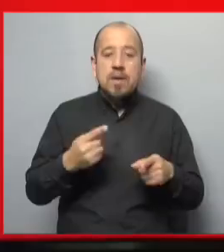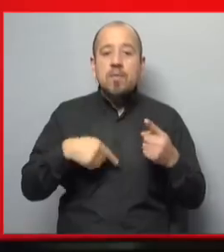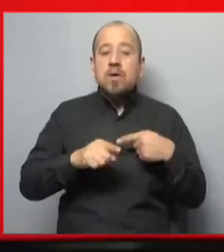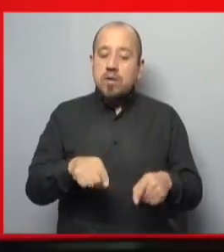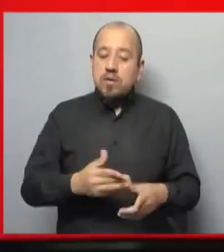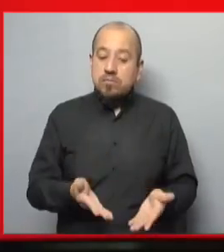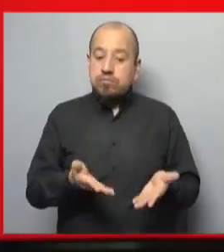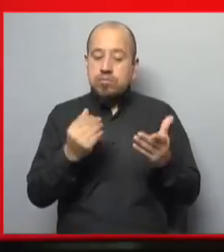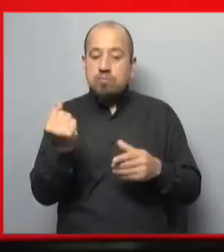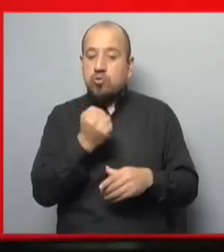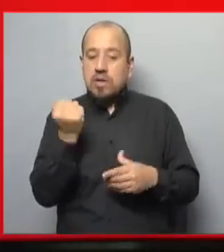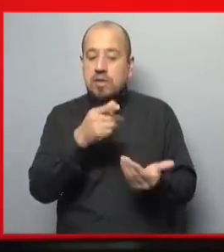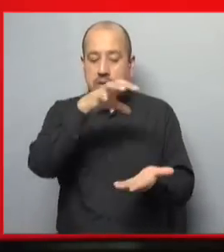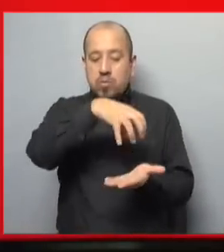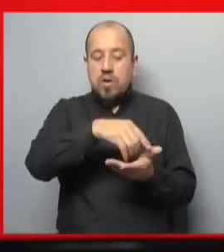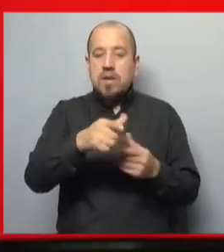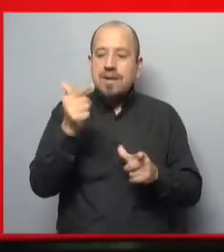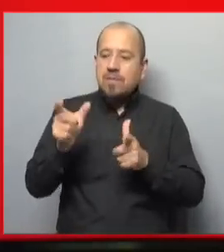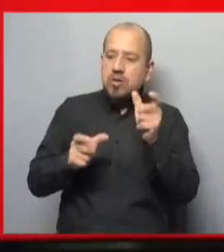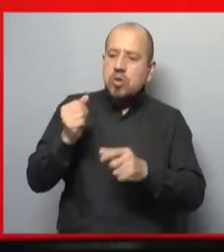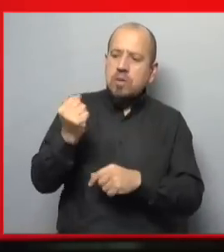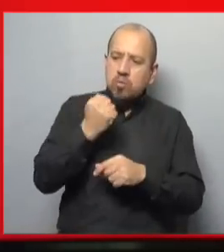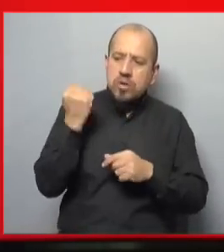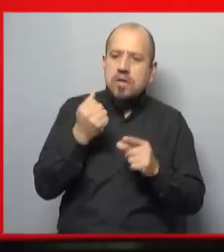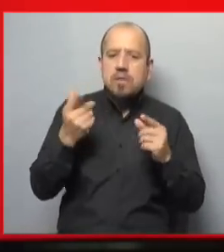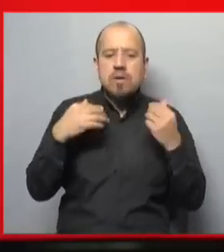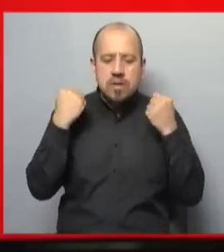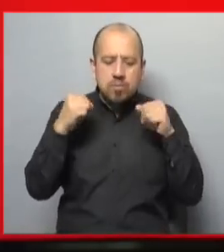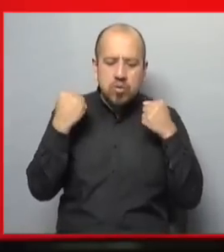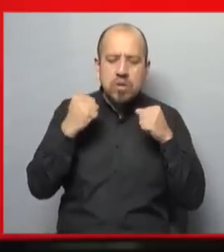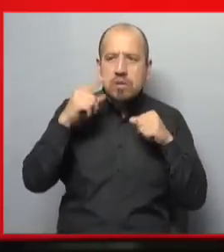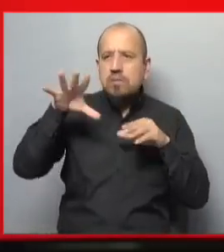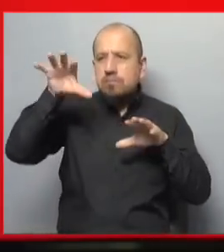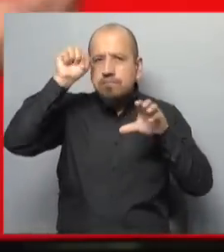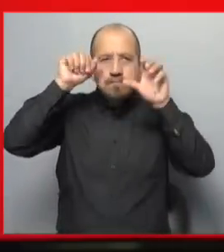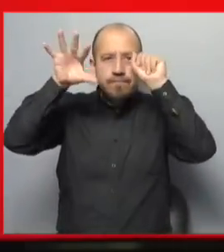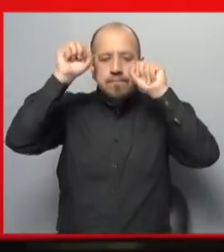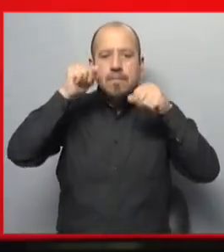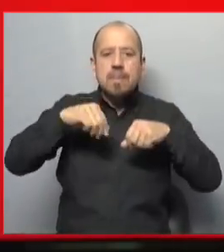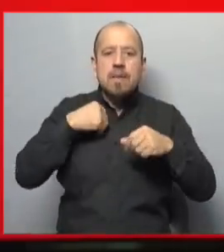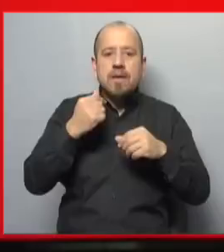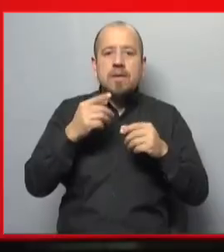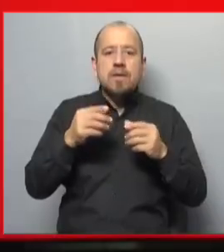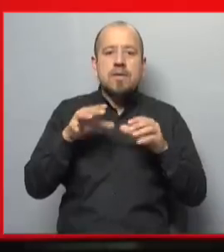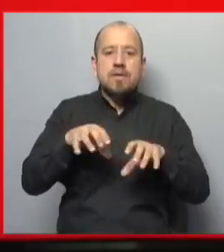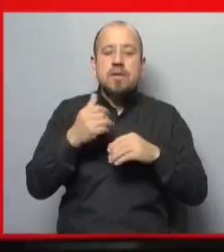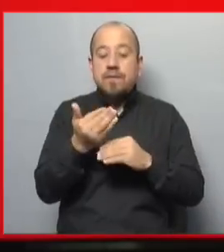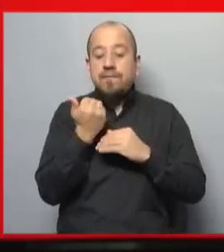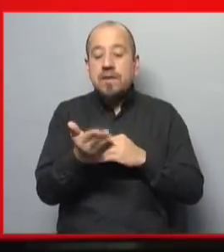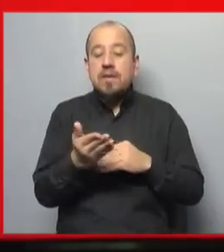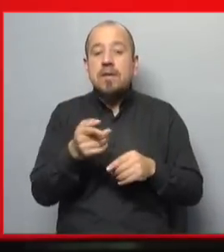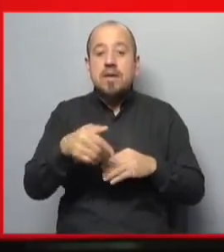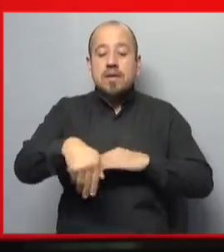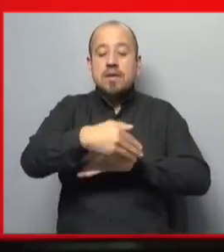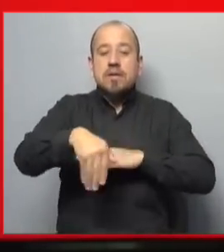referente el lugar el sitio las personas para la vida para el deporte yo bien enfrente de hecho de maldonado es altera entonces para mí era